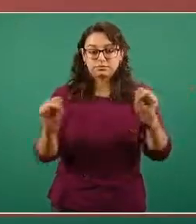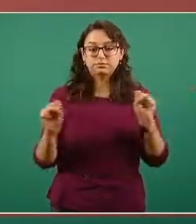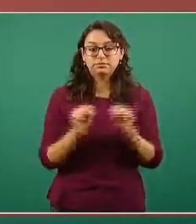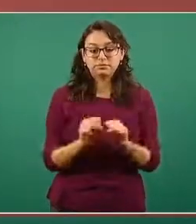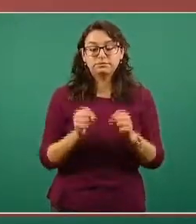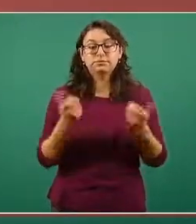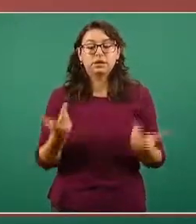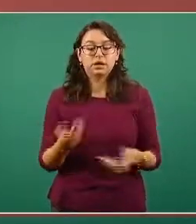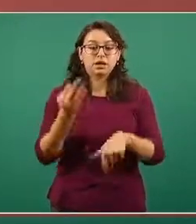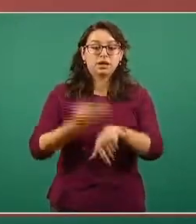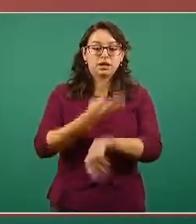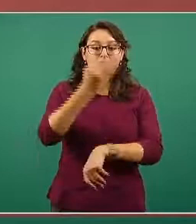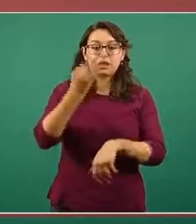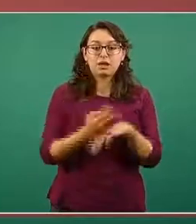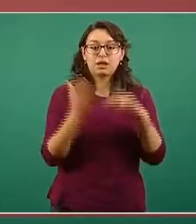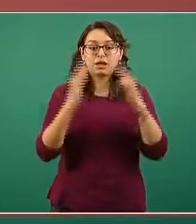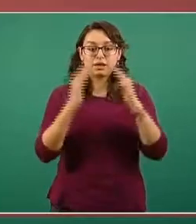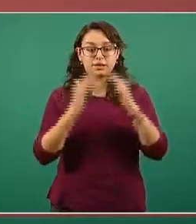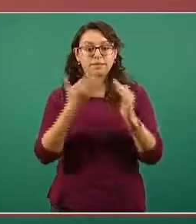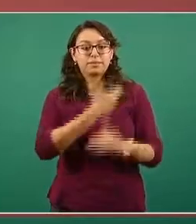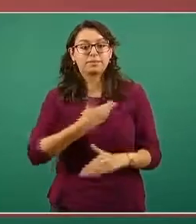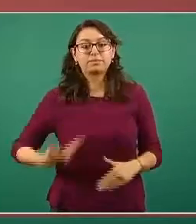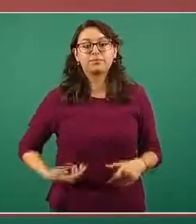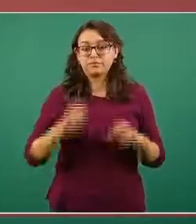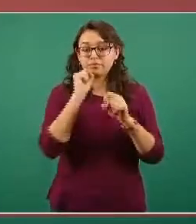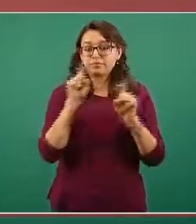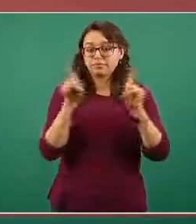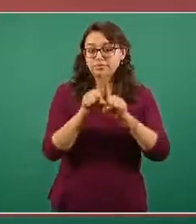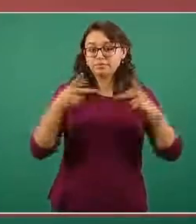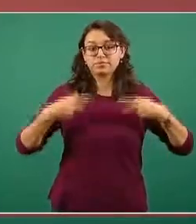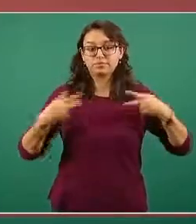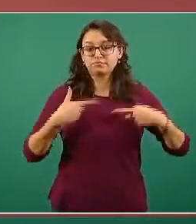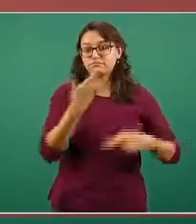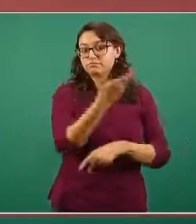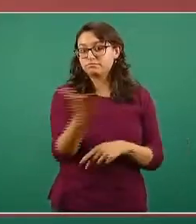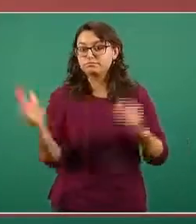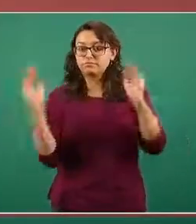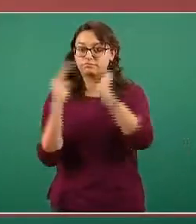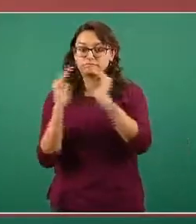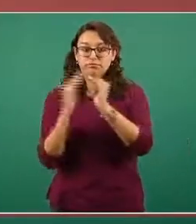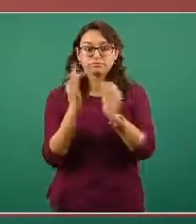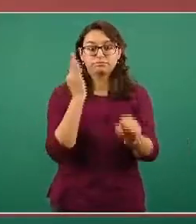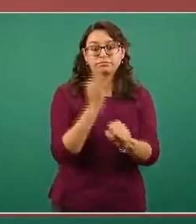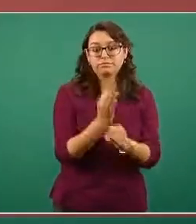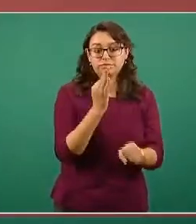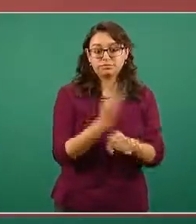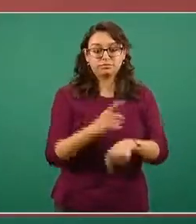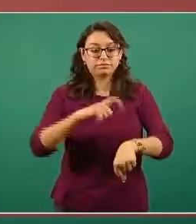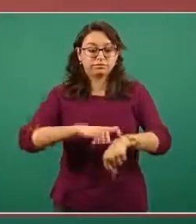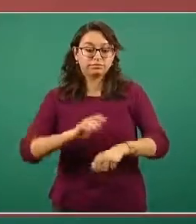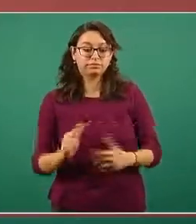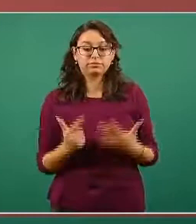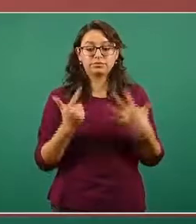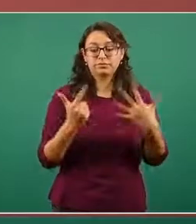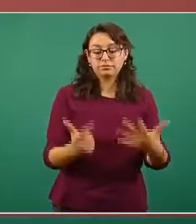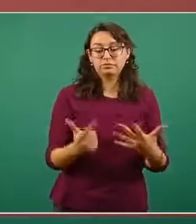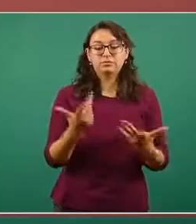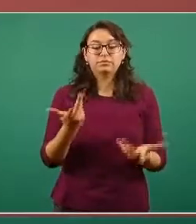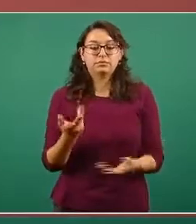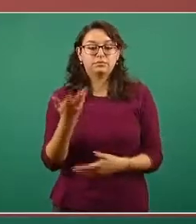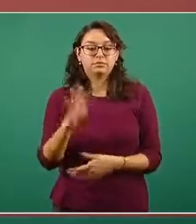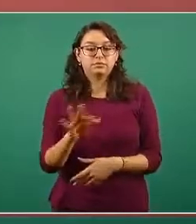también en sus domicilios o donde quiera que nos escuchen. Cuando son las 19:10 de este martes 26 de